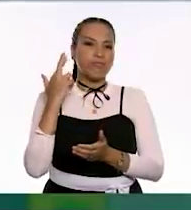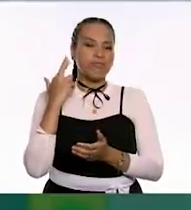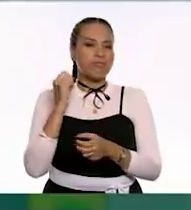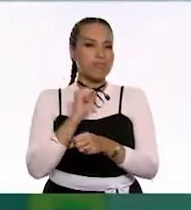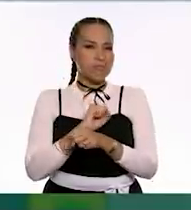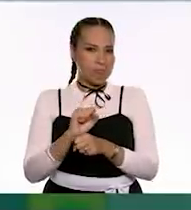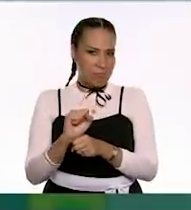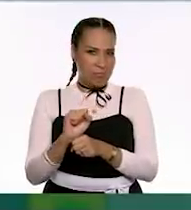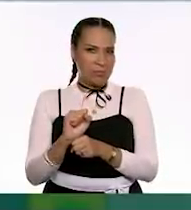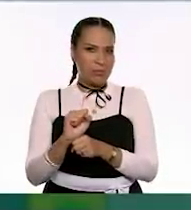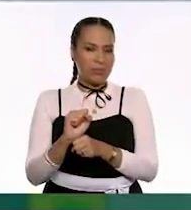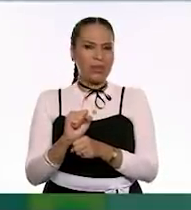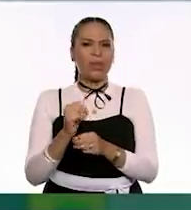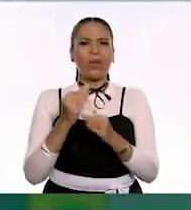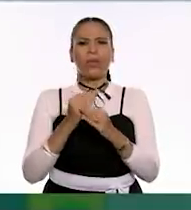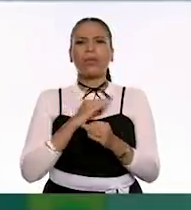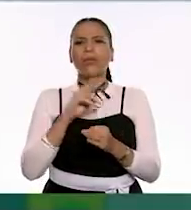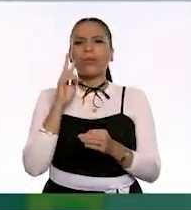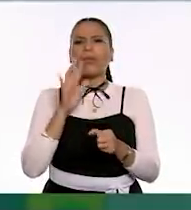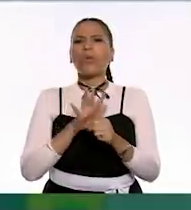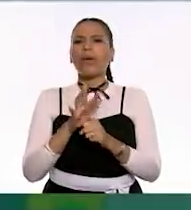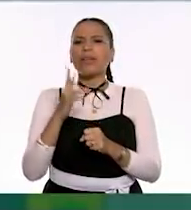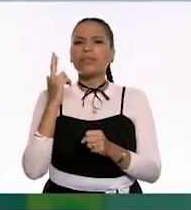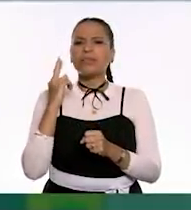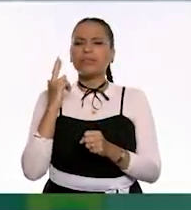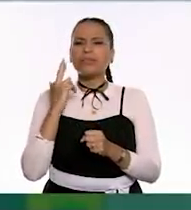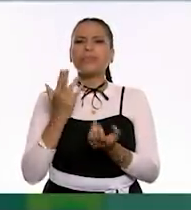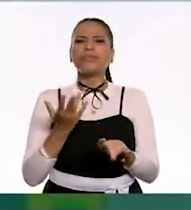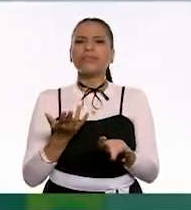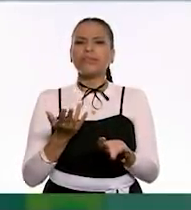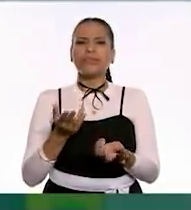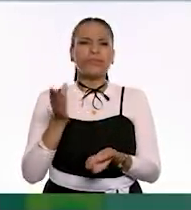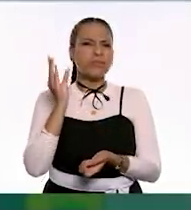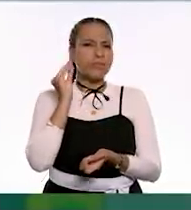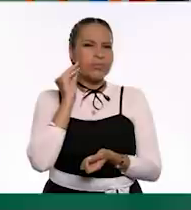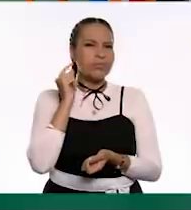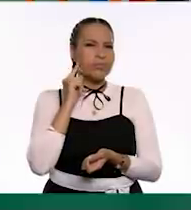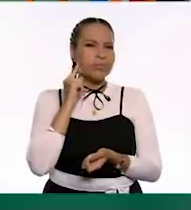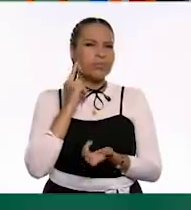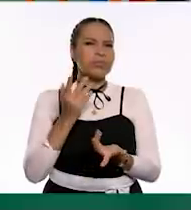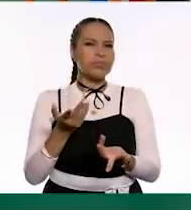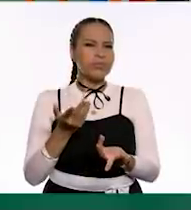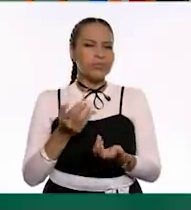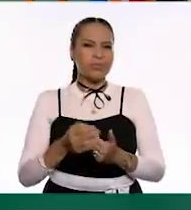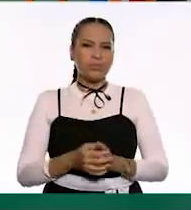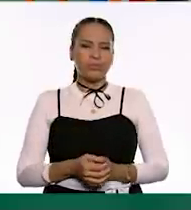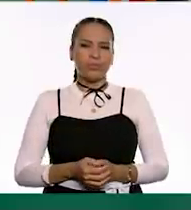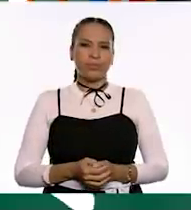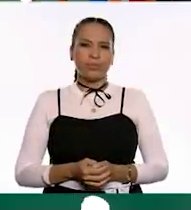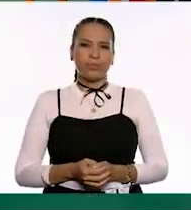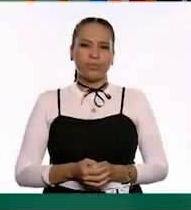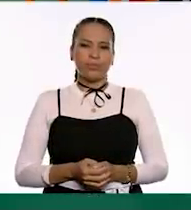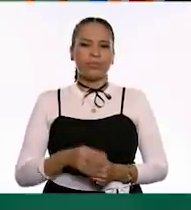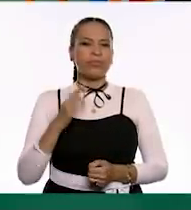suaves. Vamos a ver como qué sonido, como cuál sonido escuchamos. A ver, Gustavo, ayúdanos, ver, por favor.